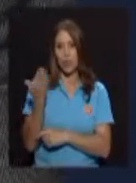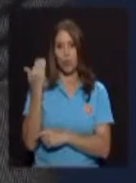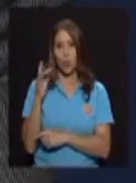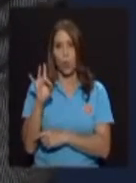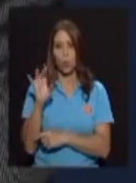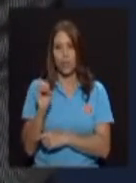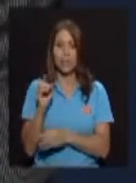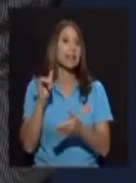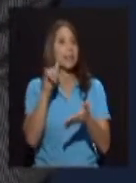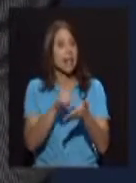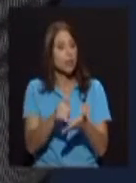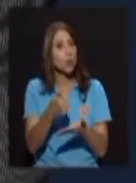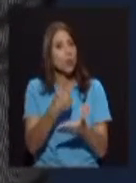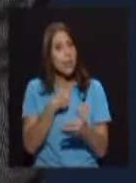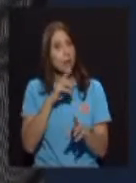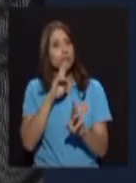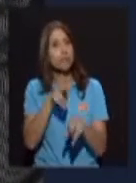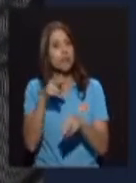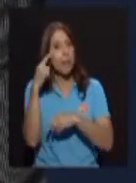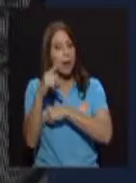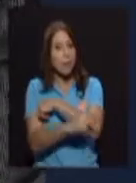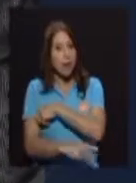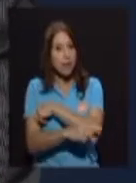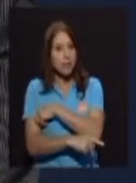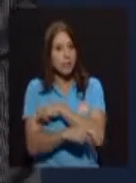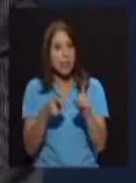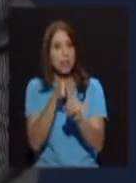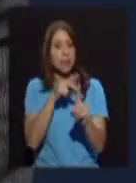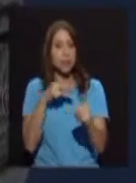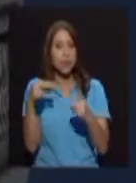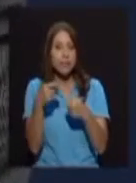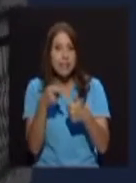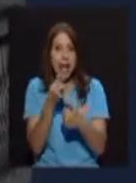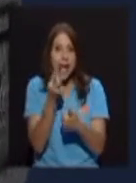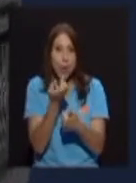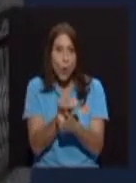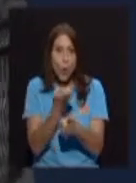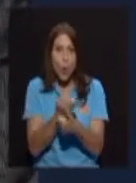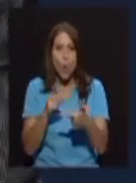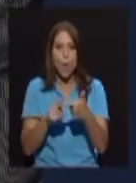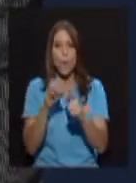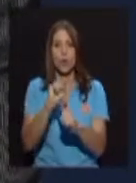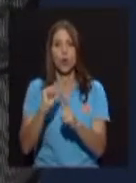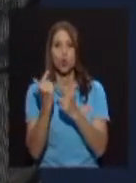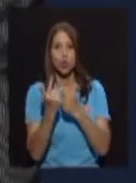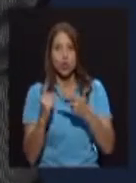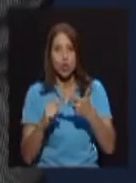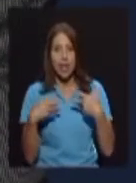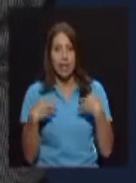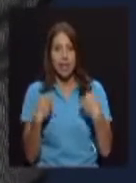esto tiene profundas implicaciones para el país, desde el punto de vista económico, desde el punto de vista social, desde el punto de vista de la